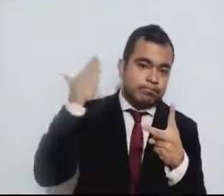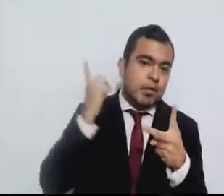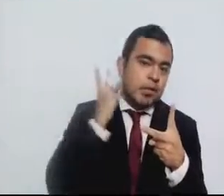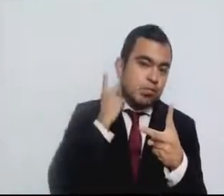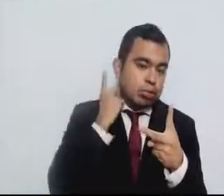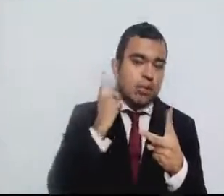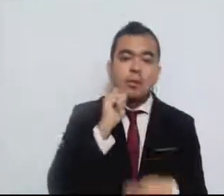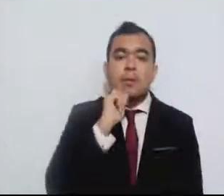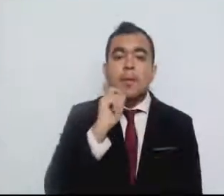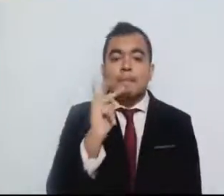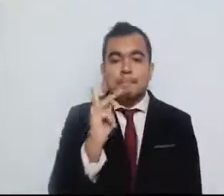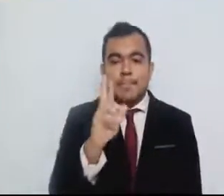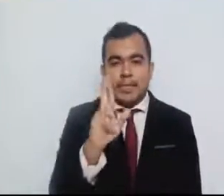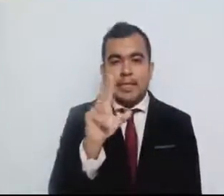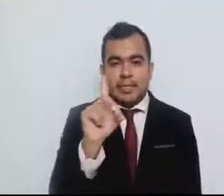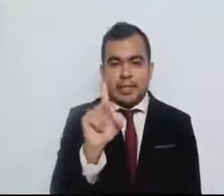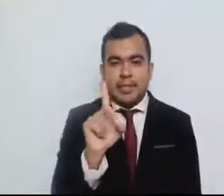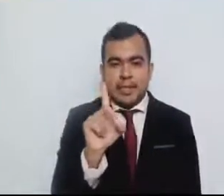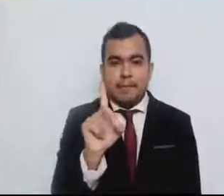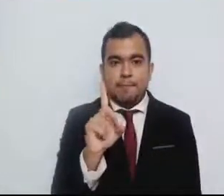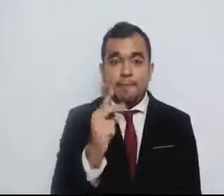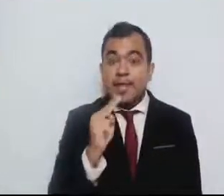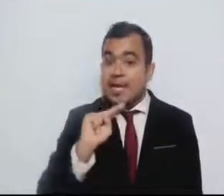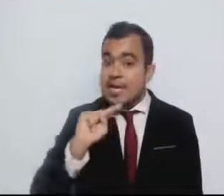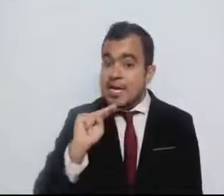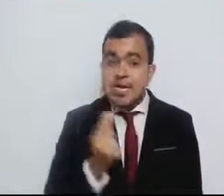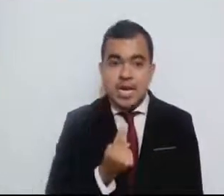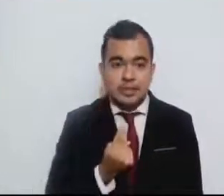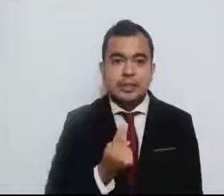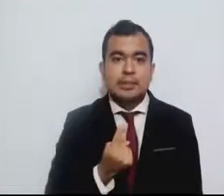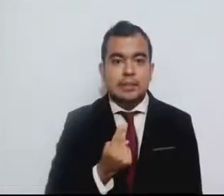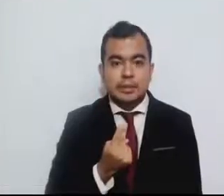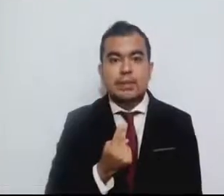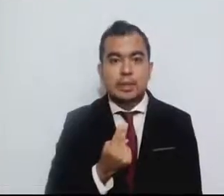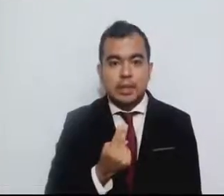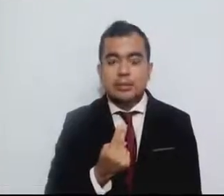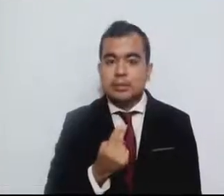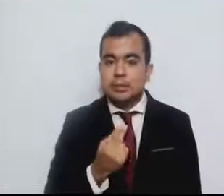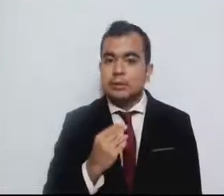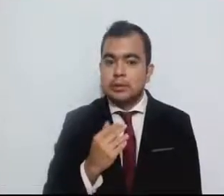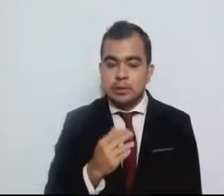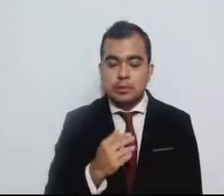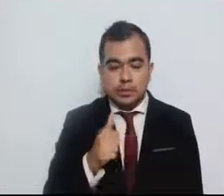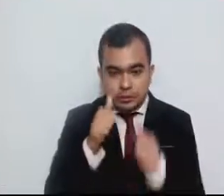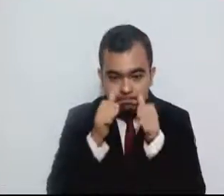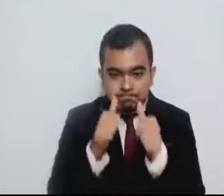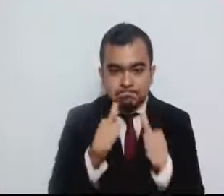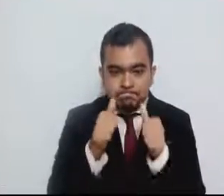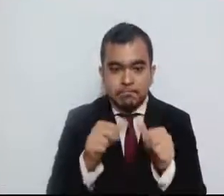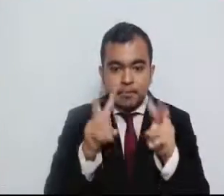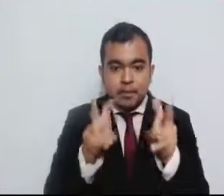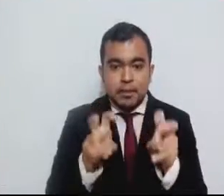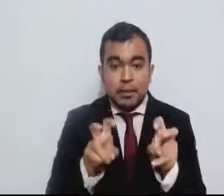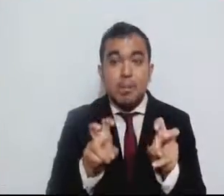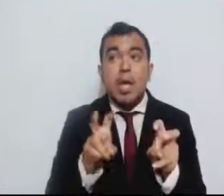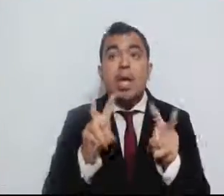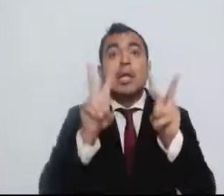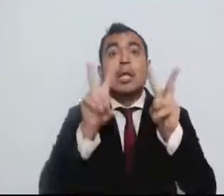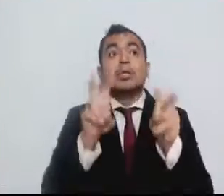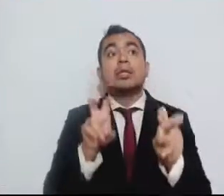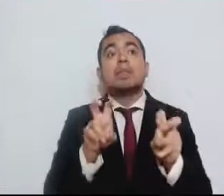etcétera, que se tiene que trabajar en torno a este tema, que no puede ser un tema tabú ni